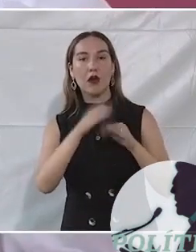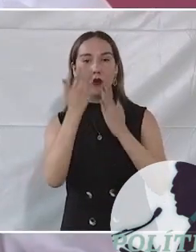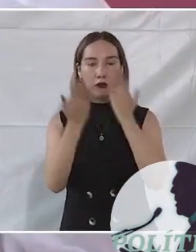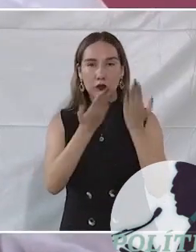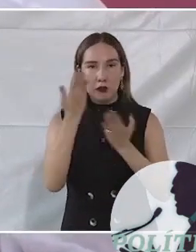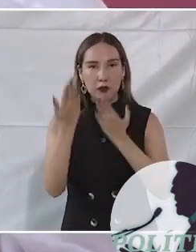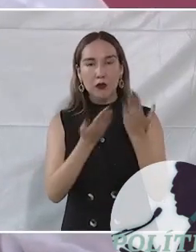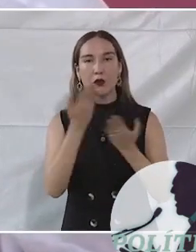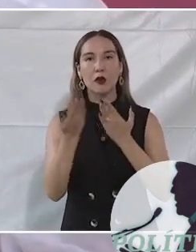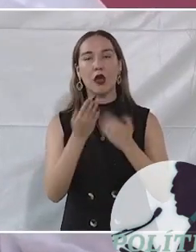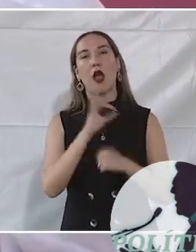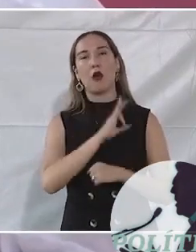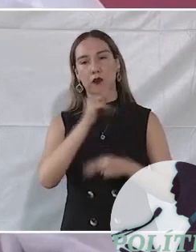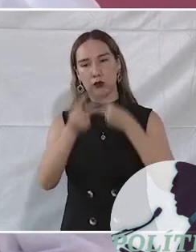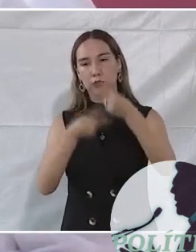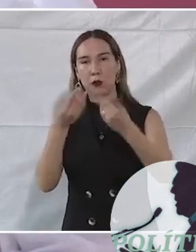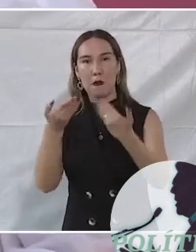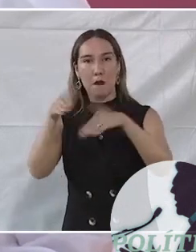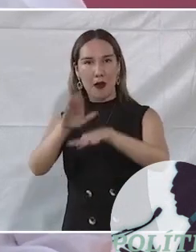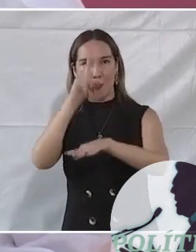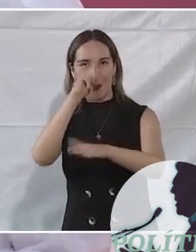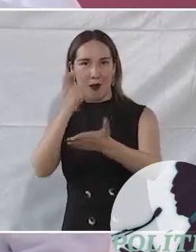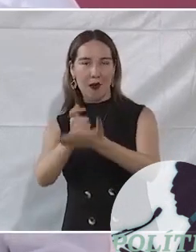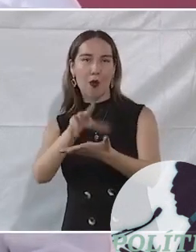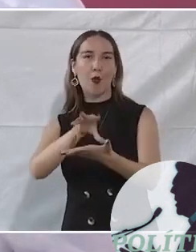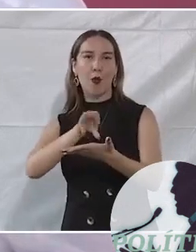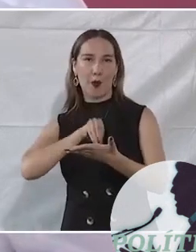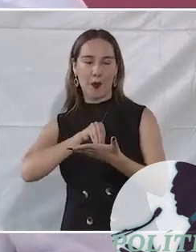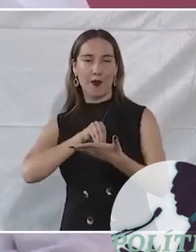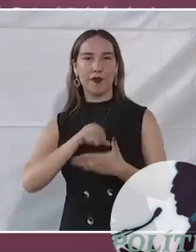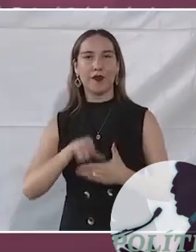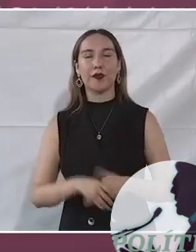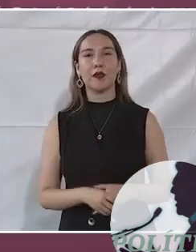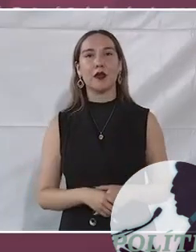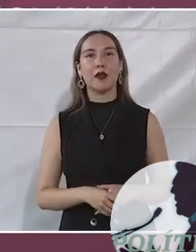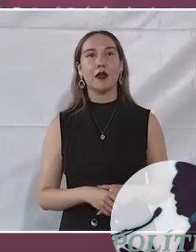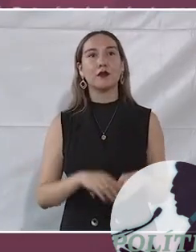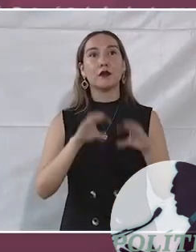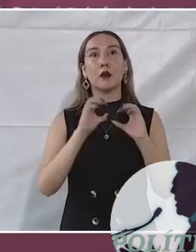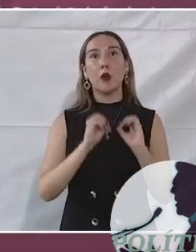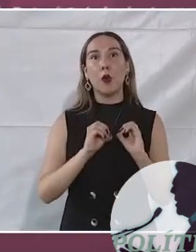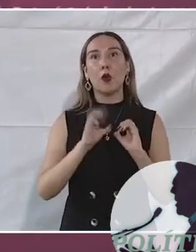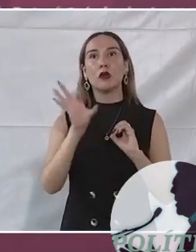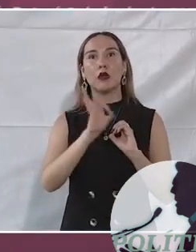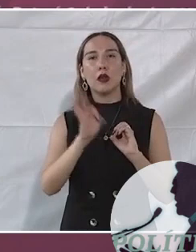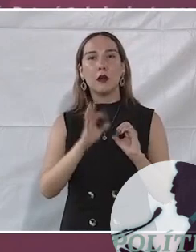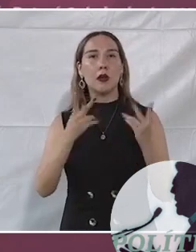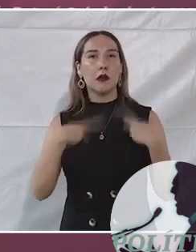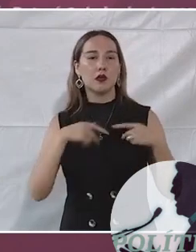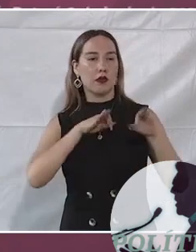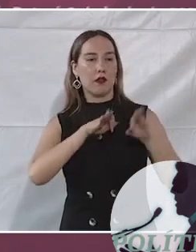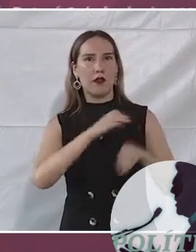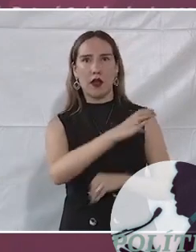Futuro y va a sacar sus recursos. El que está en el programa Sembrando Vida, ahí va a